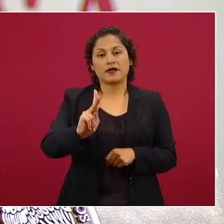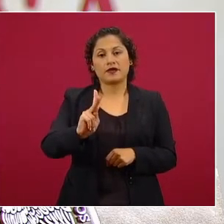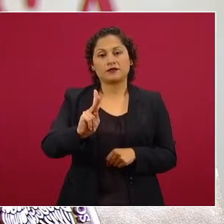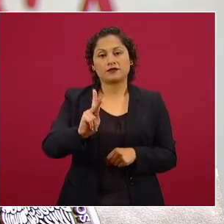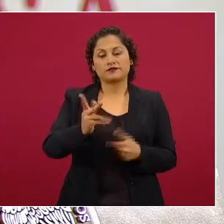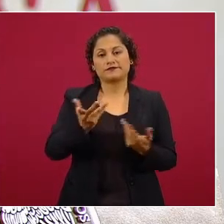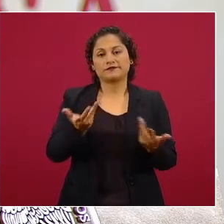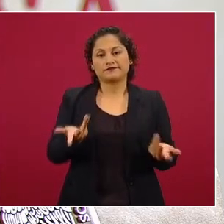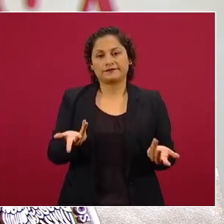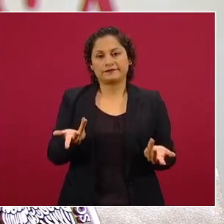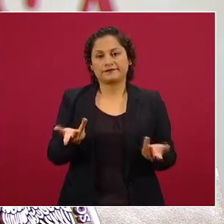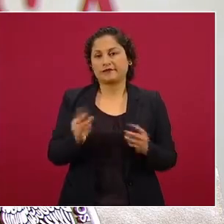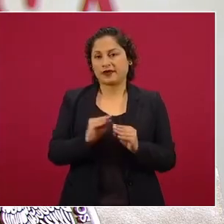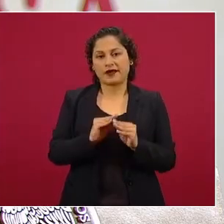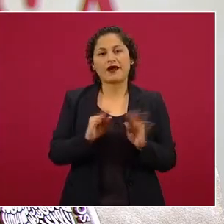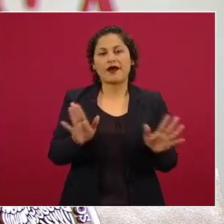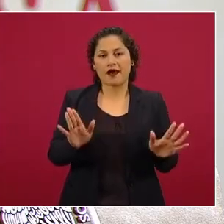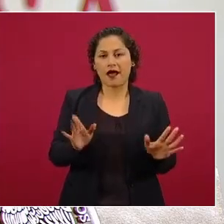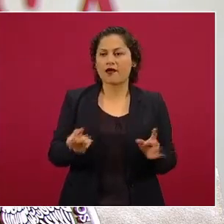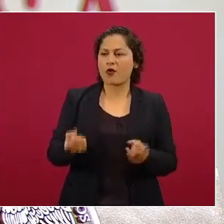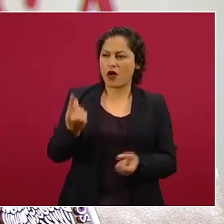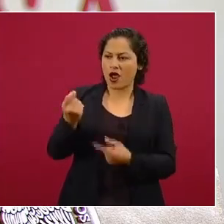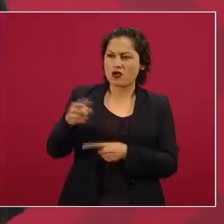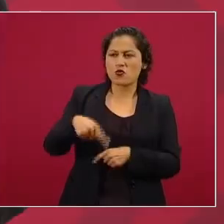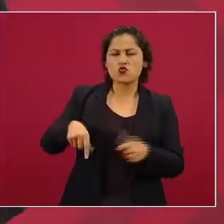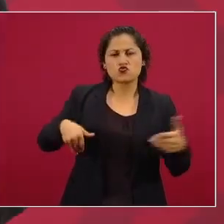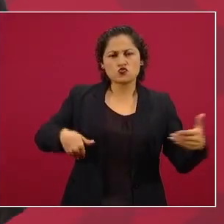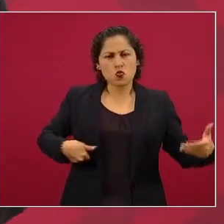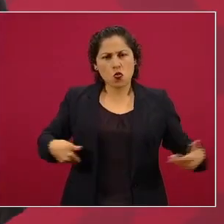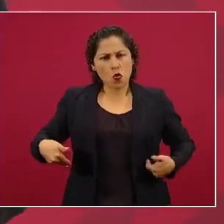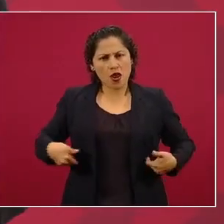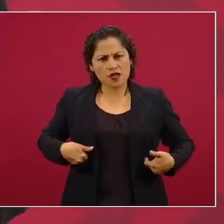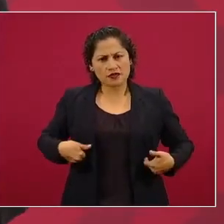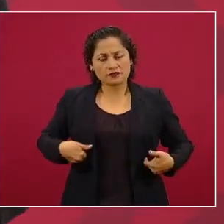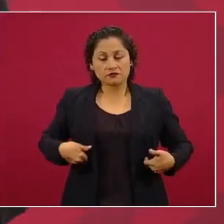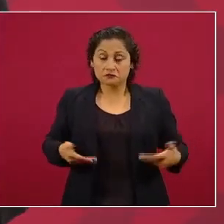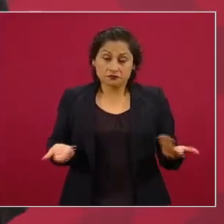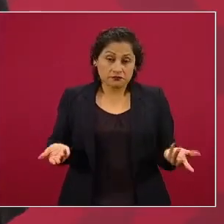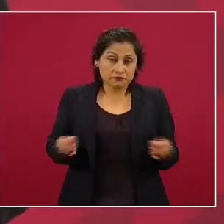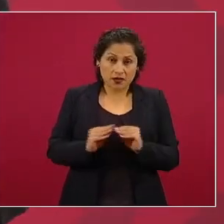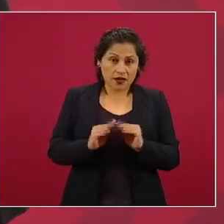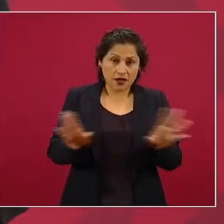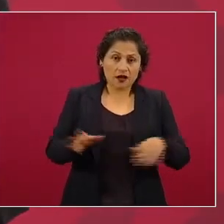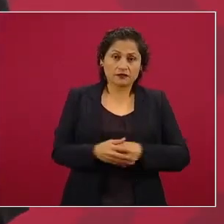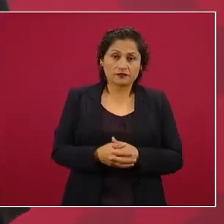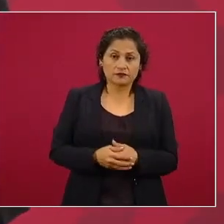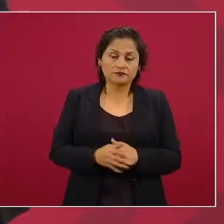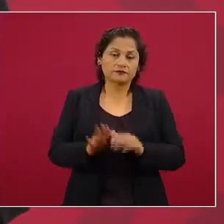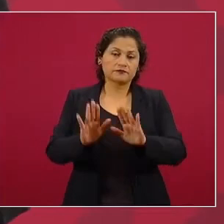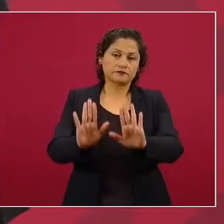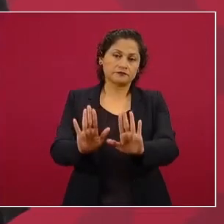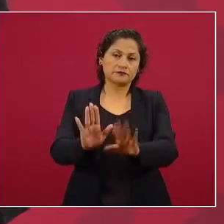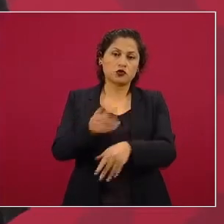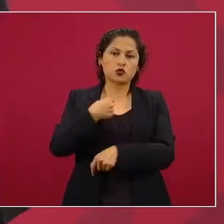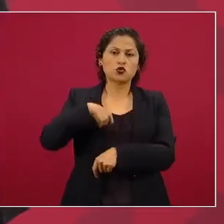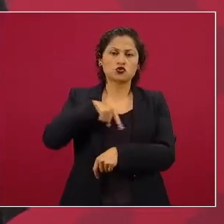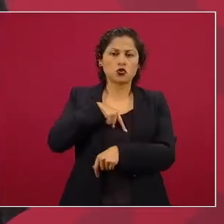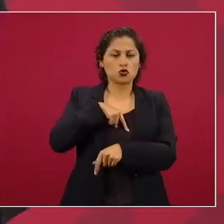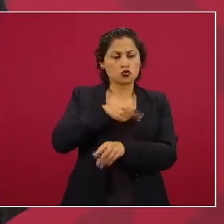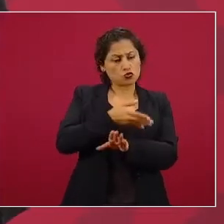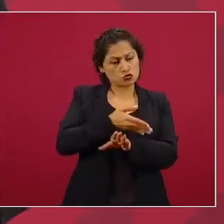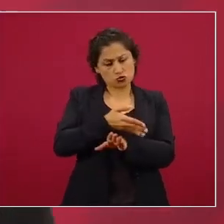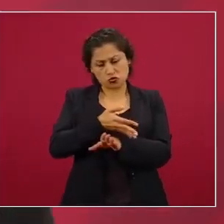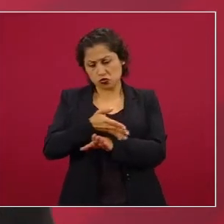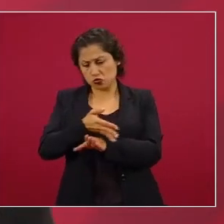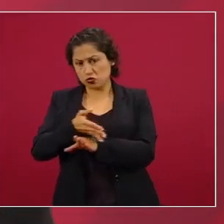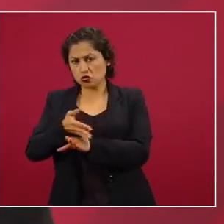entiende que estén muy molestos por lo que está sucediendo. Nosotros vamos bien,